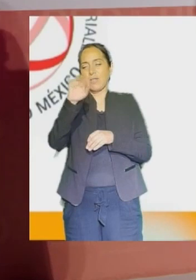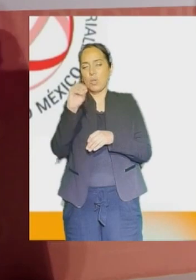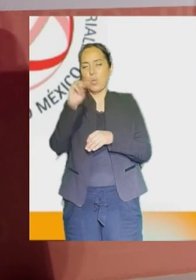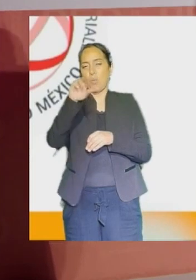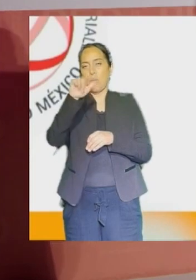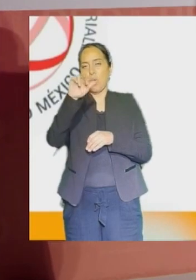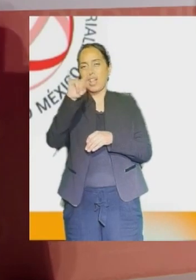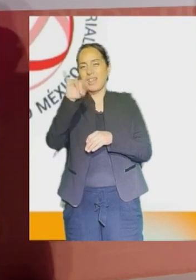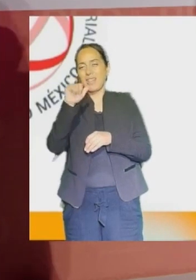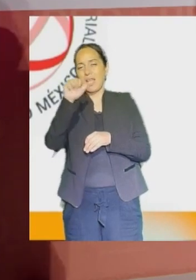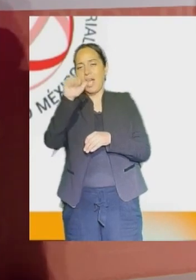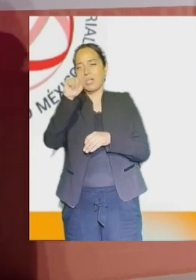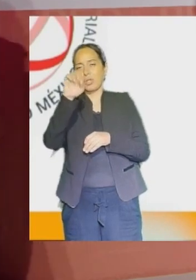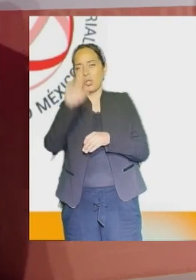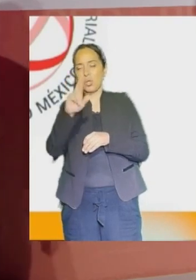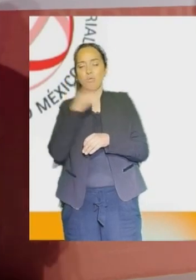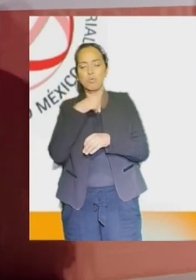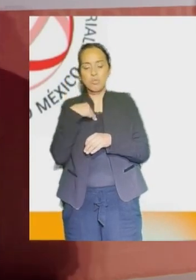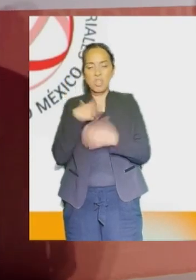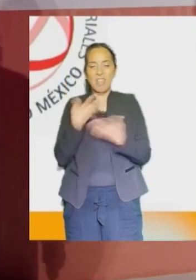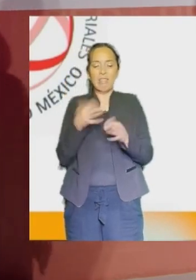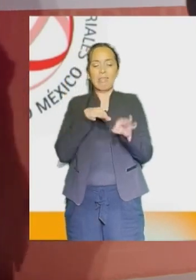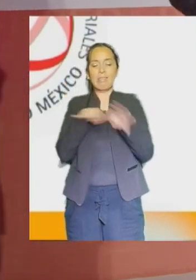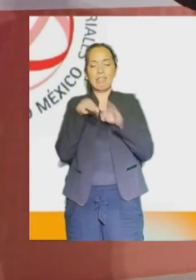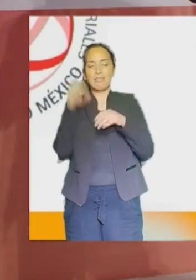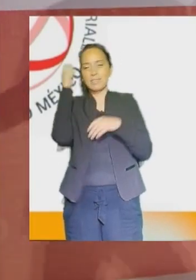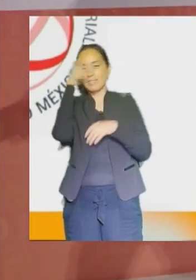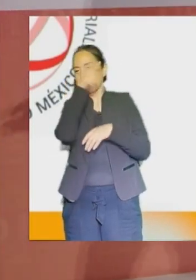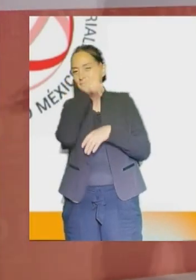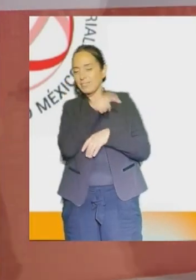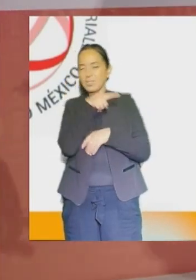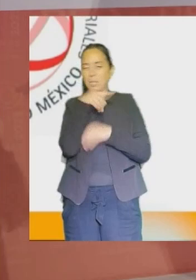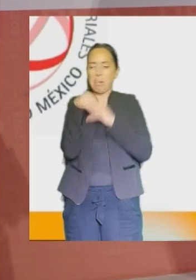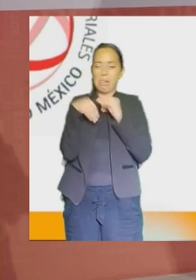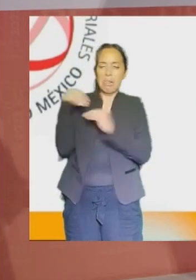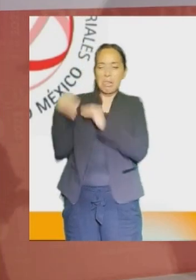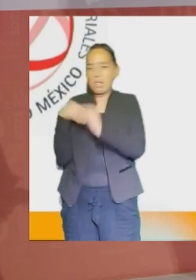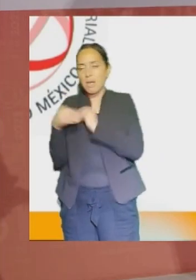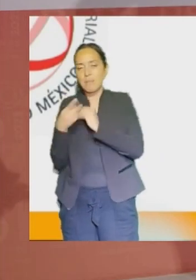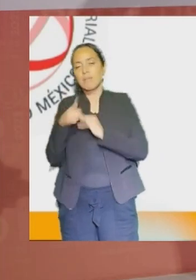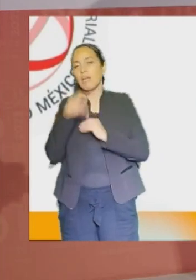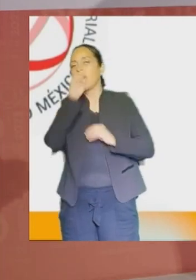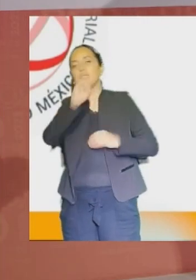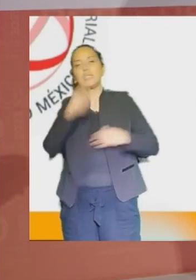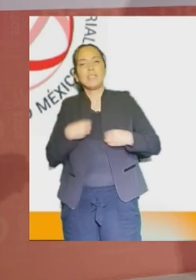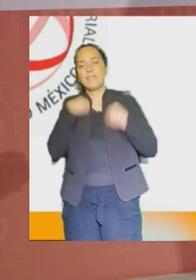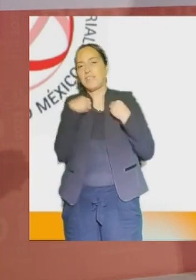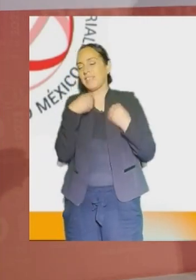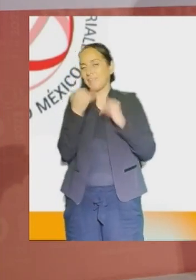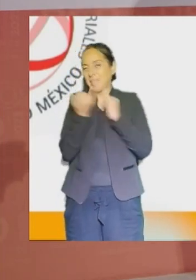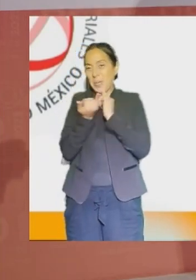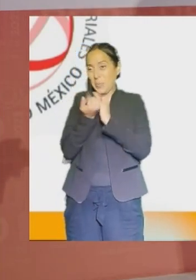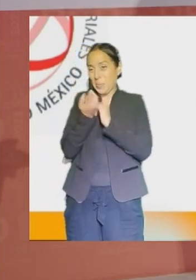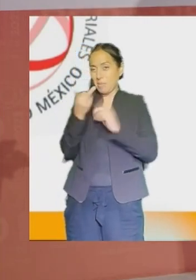trabajo, nos peleamos, nos amigamos de nuevo, etcétera, etcétera. ¿Por qué? Porque así es la vida real y ahorita les va a pasar igual a